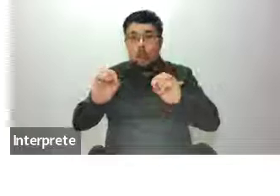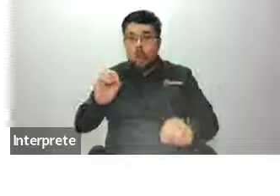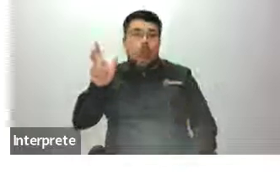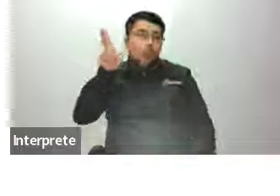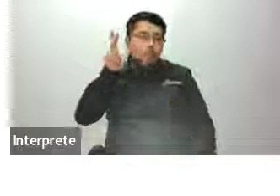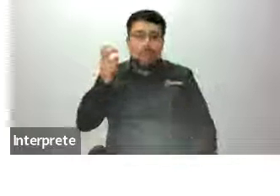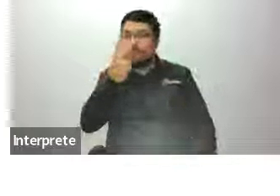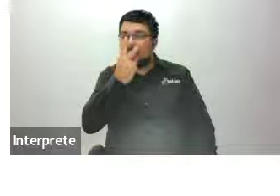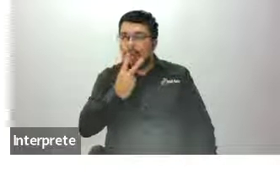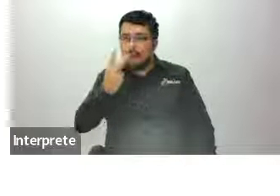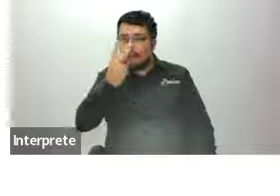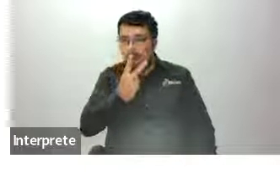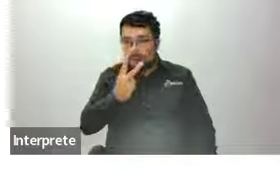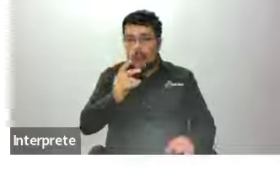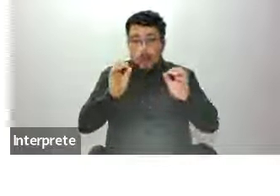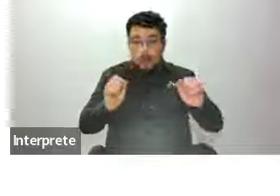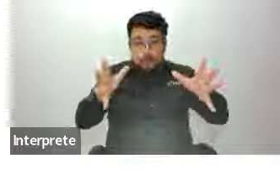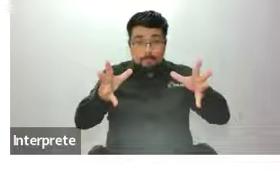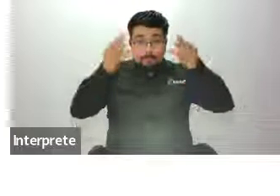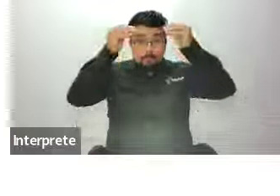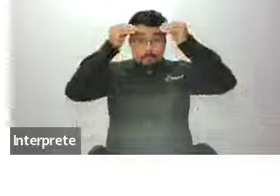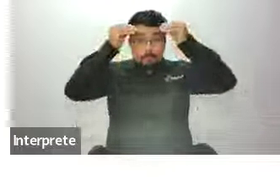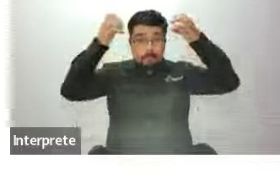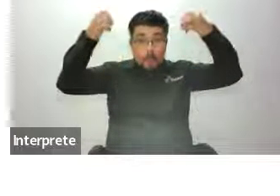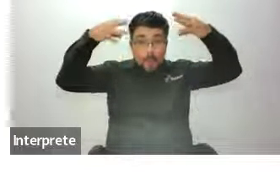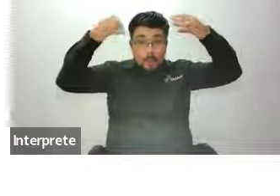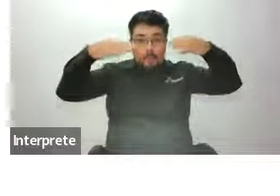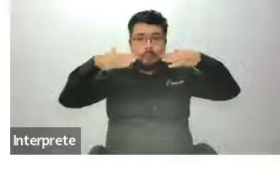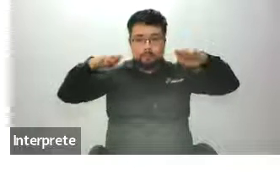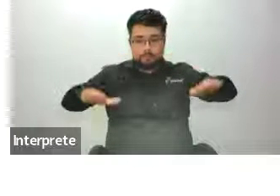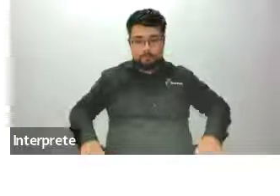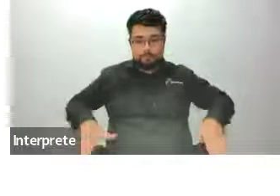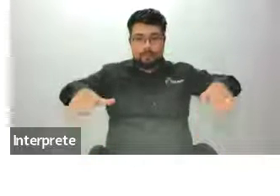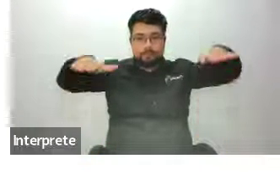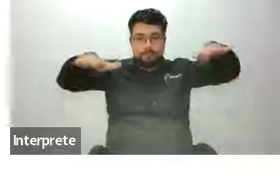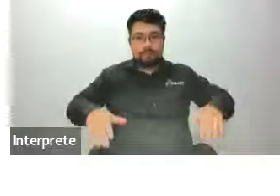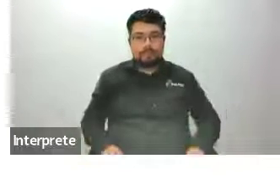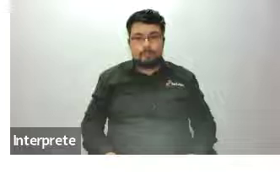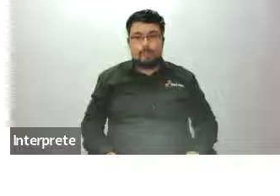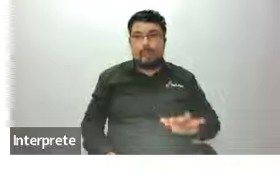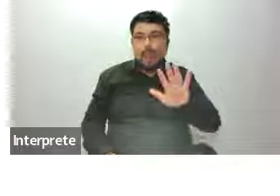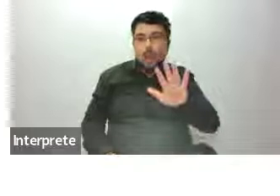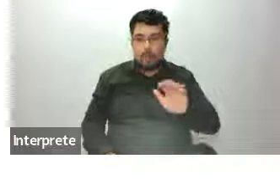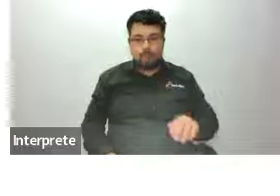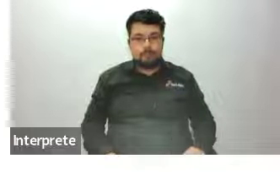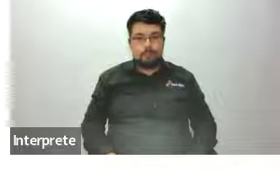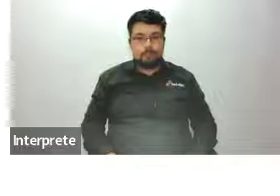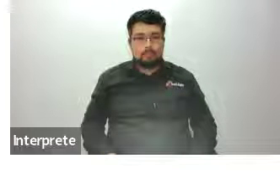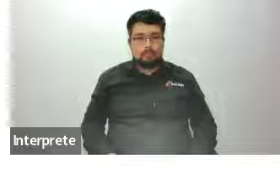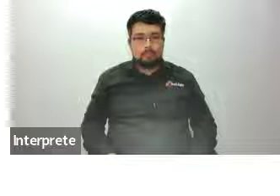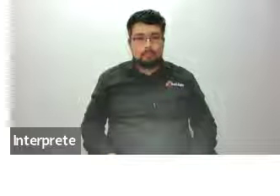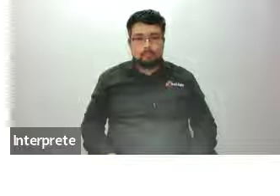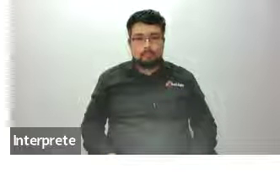una adquisición temprana del lenguaje, ¿ok? Sin embargo, si no estoy inmersa en